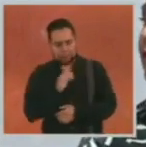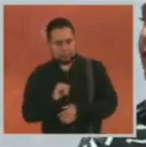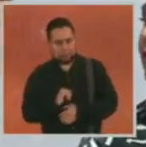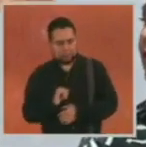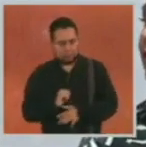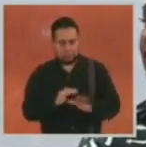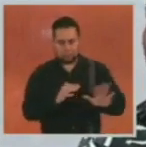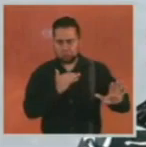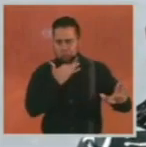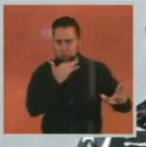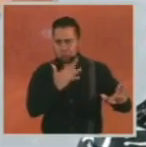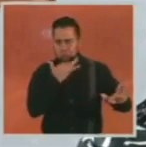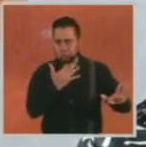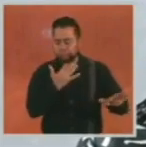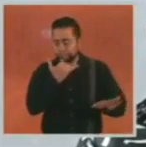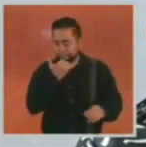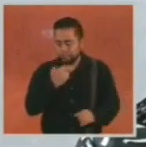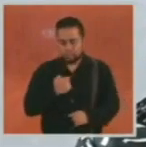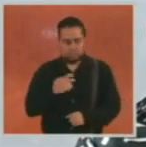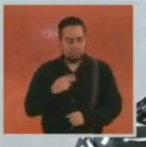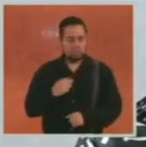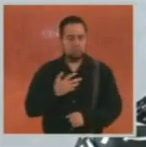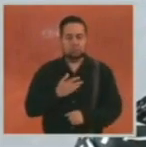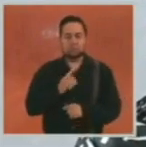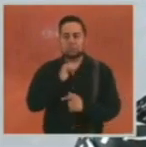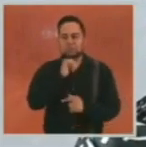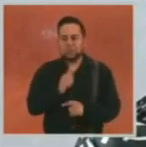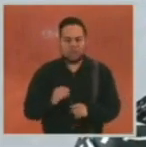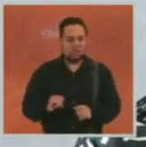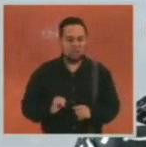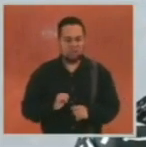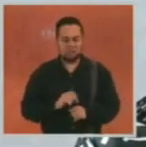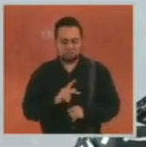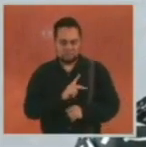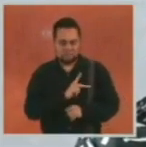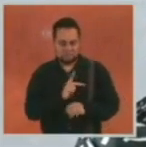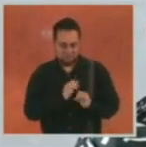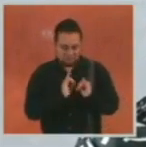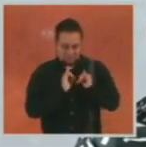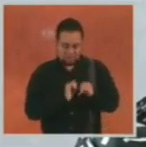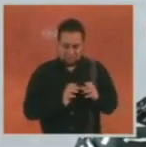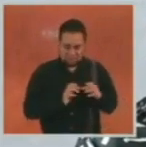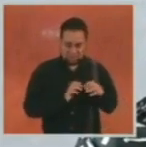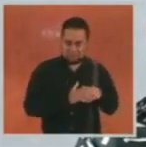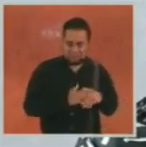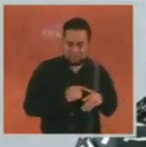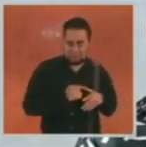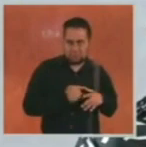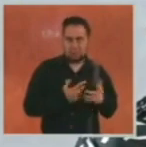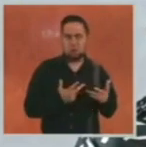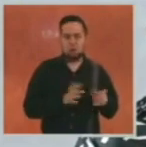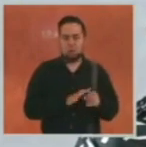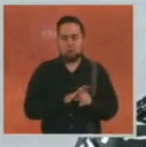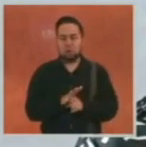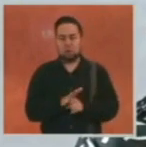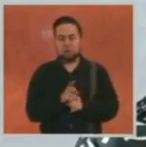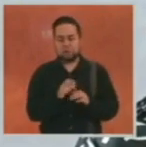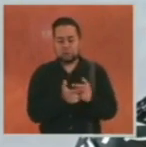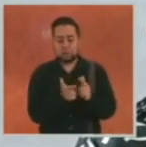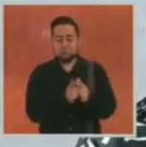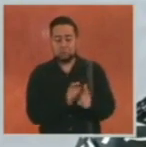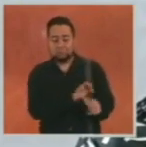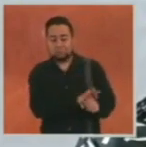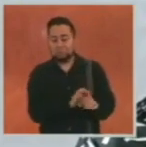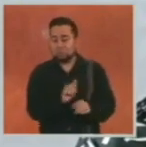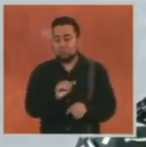yo no tengo ningún interés en lo absoluto de que sea un grupo